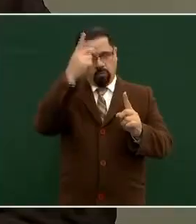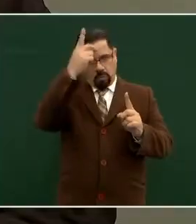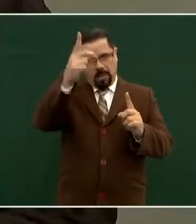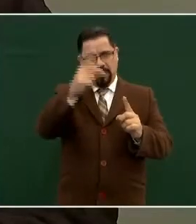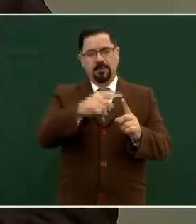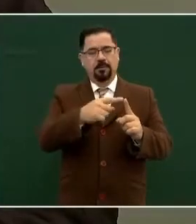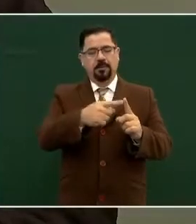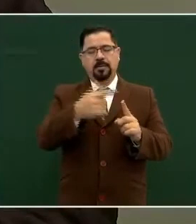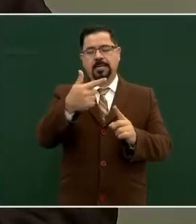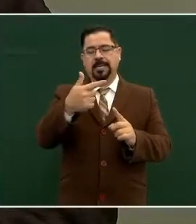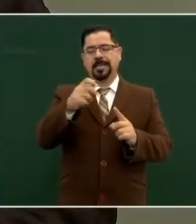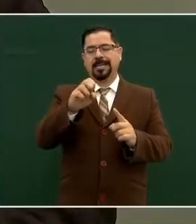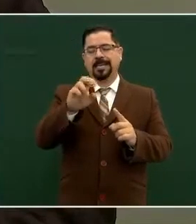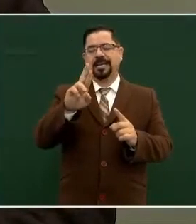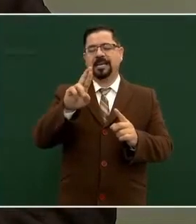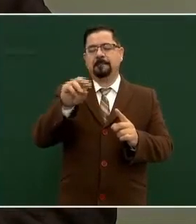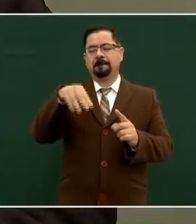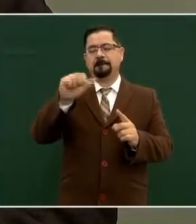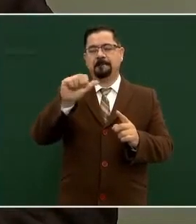el